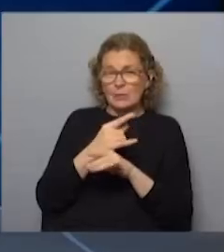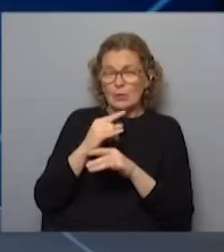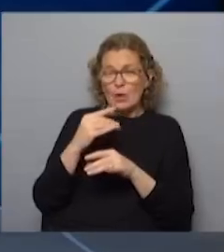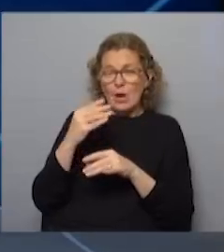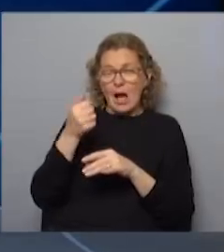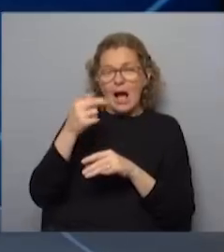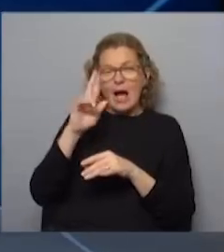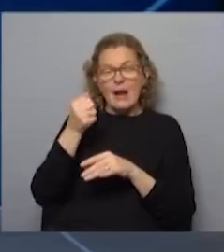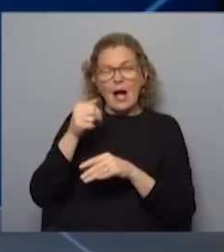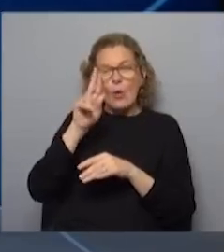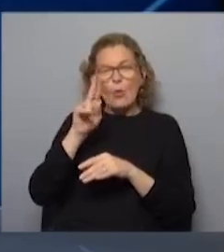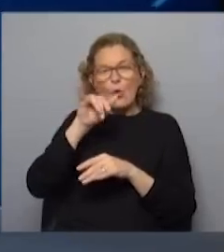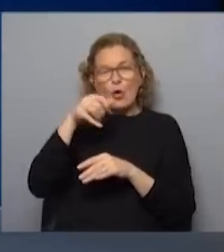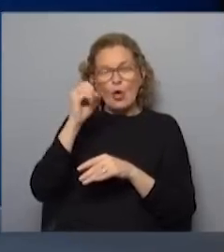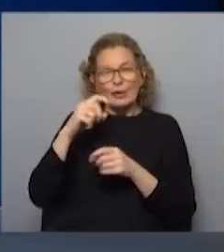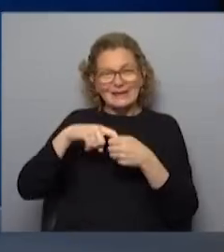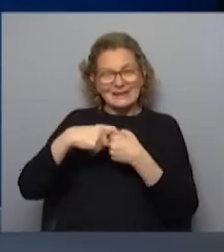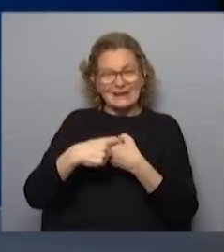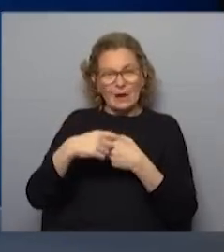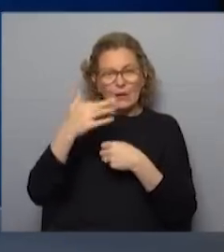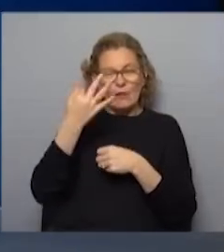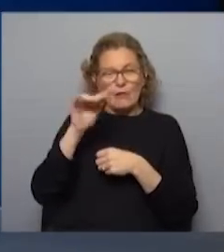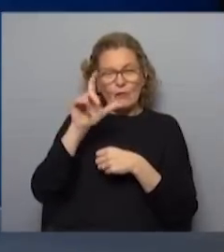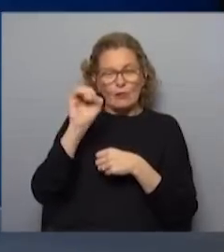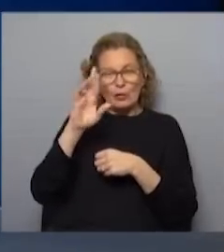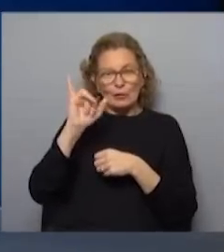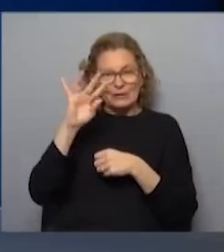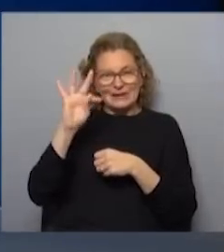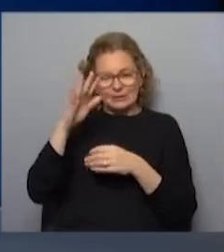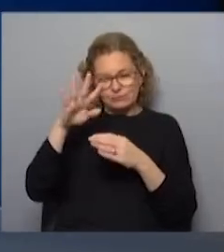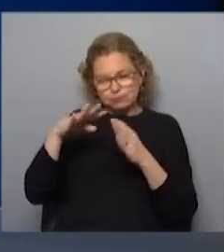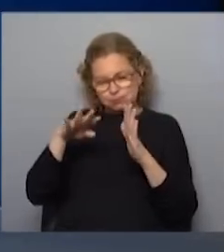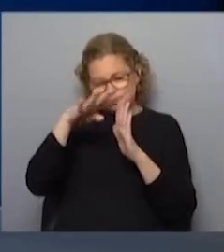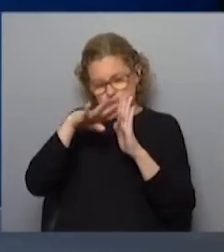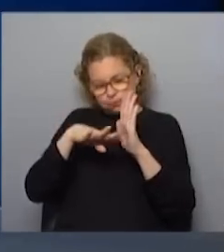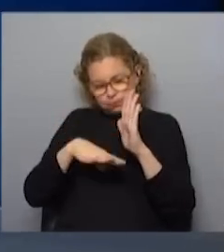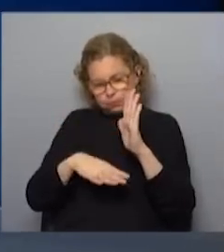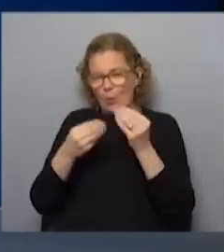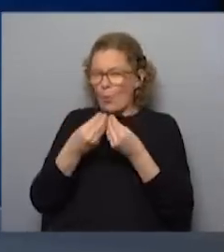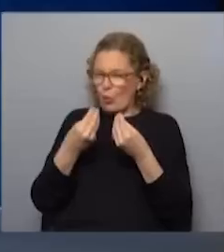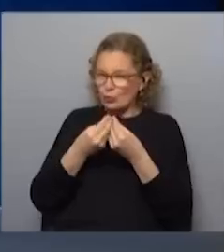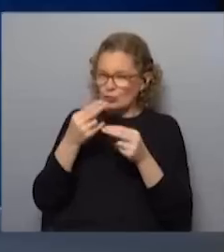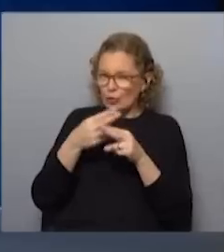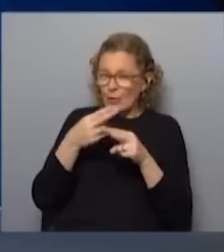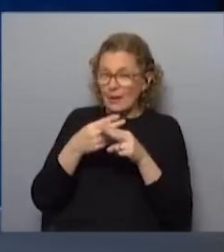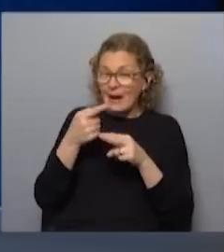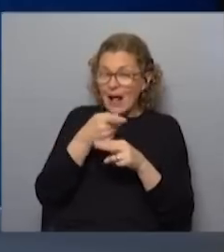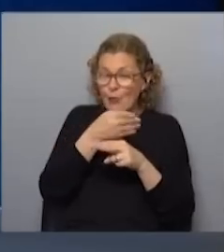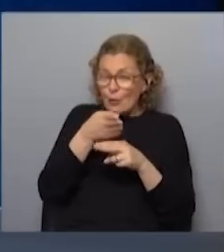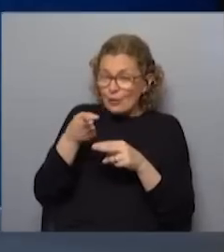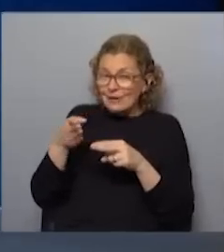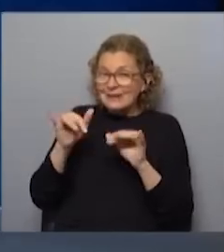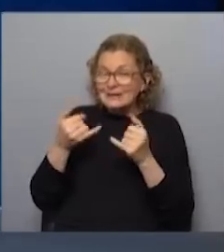como Germán Araujo sindicalistas como Héctor florit y la nómina continúa no en alguna de Estas actividades